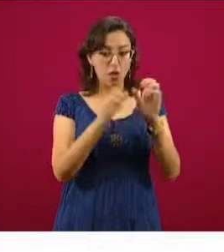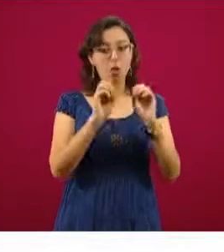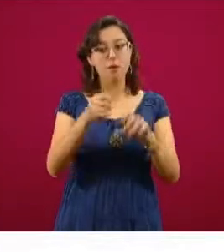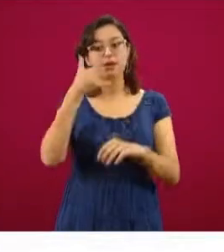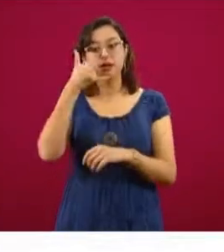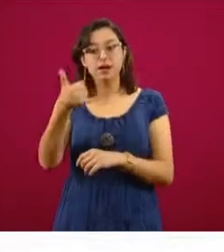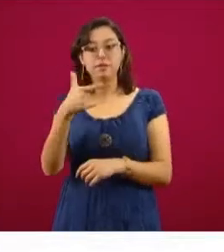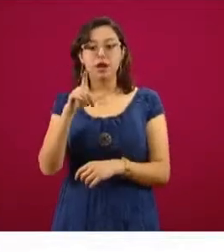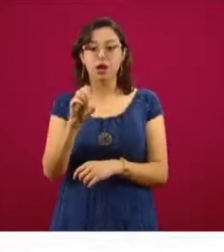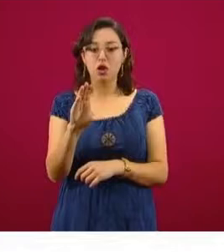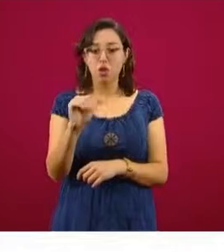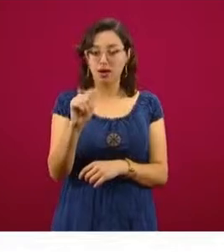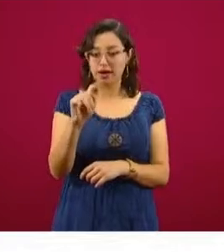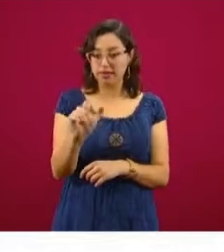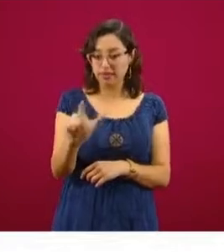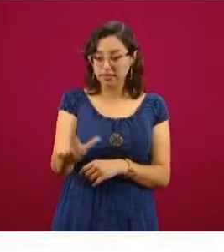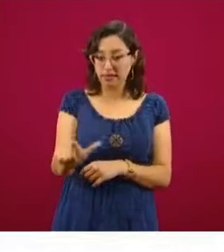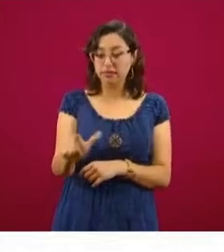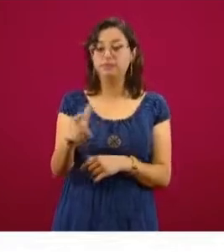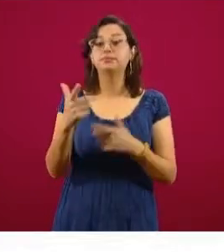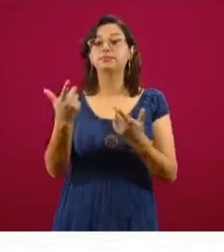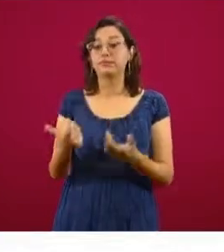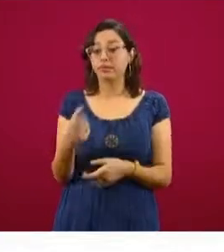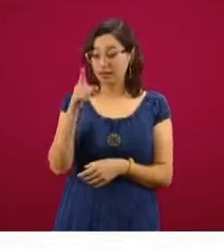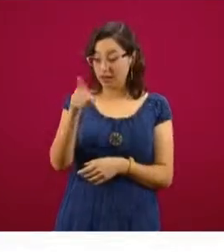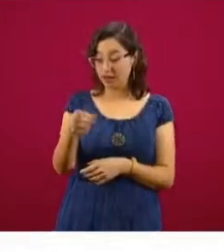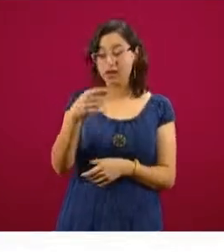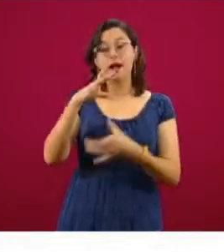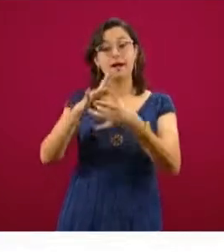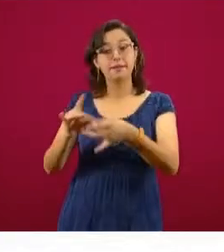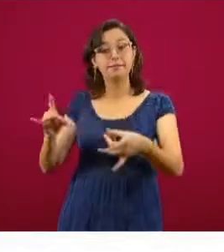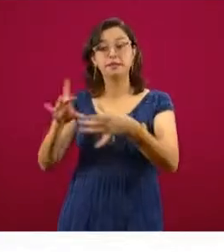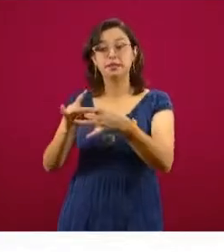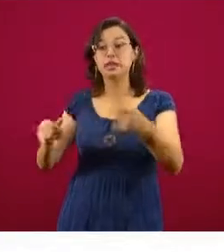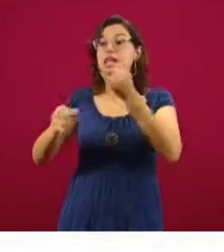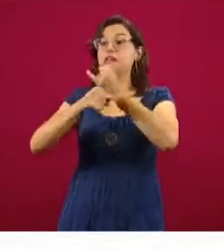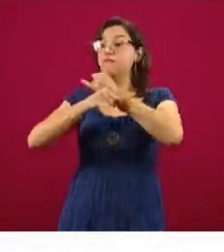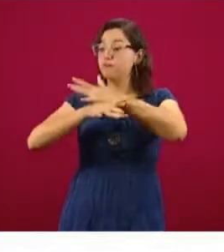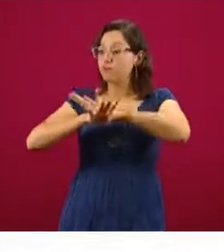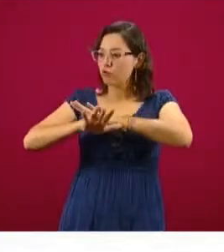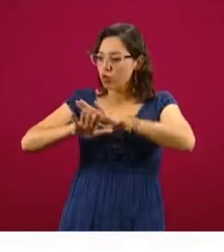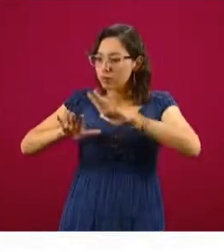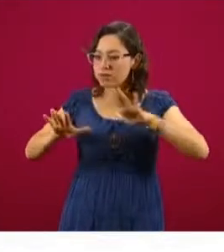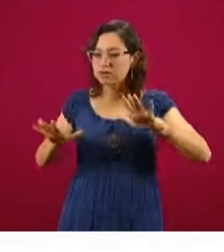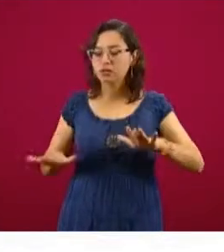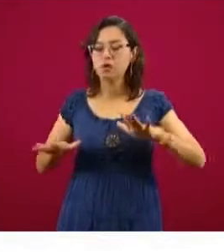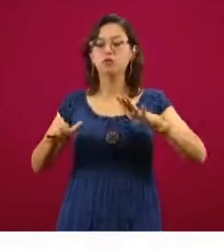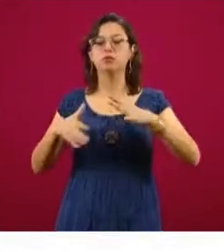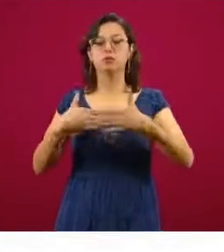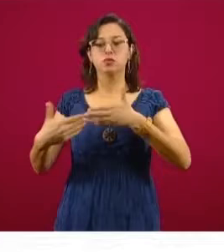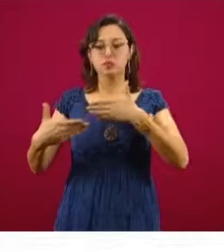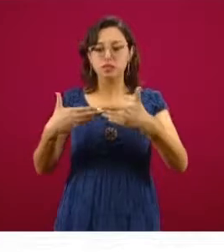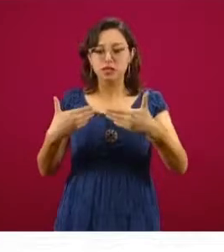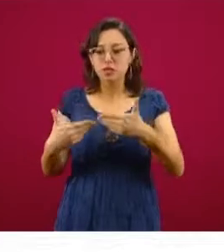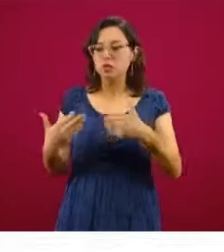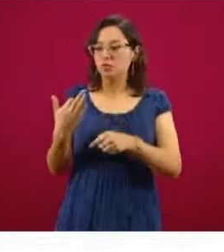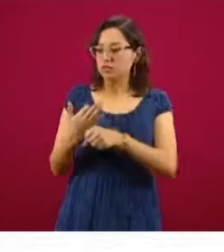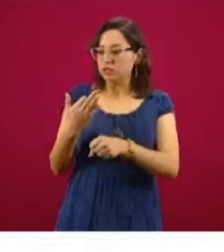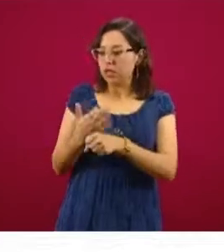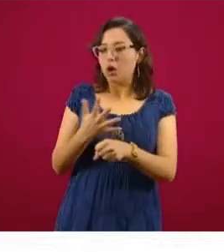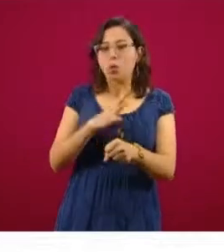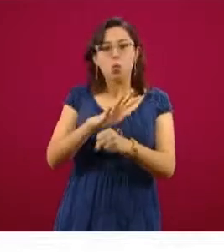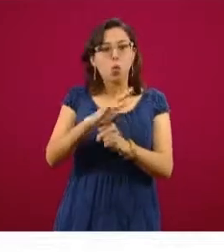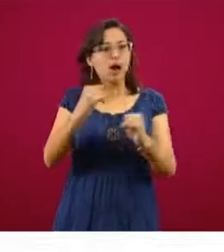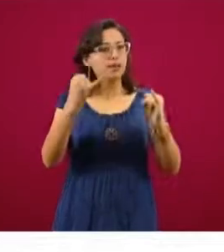Locatel. Y Locatel va a tener la información en tiempo real actualizada de cuáles son los